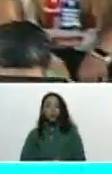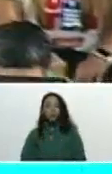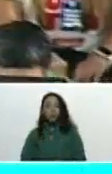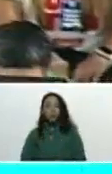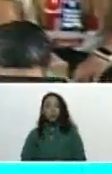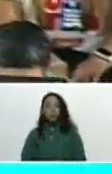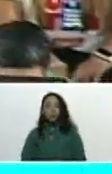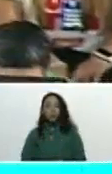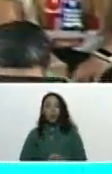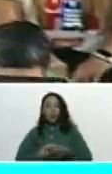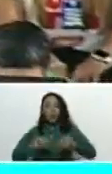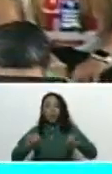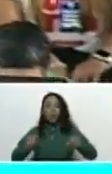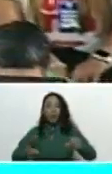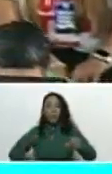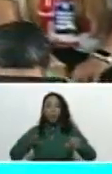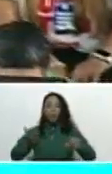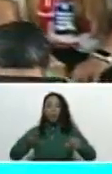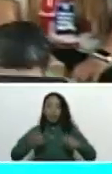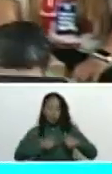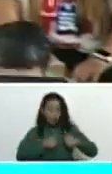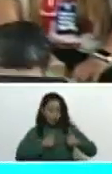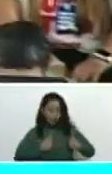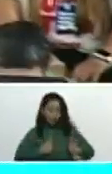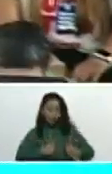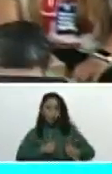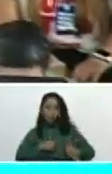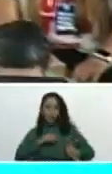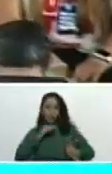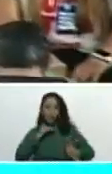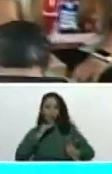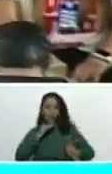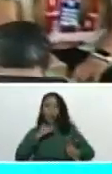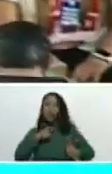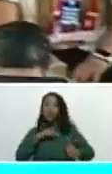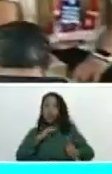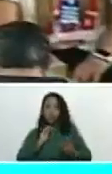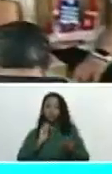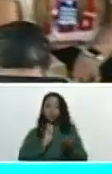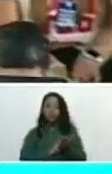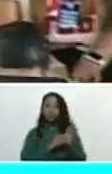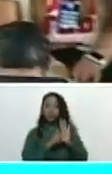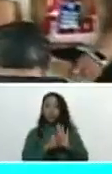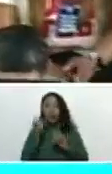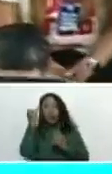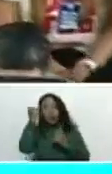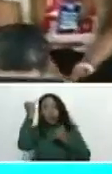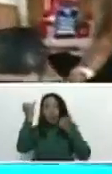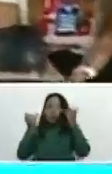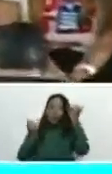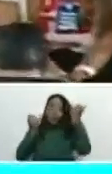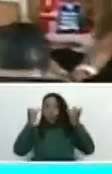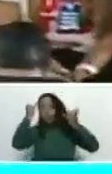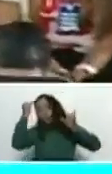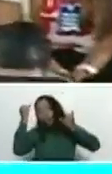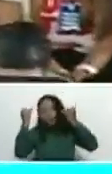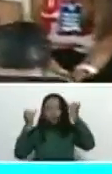en tierra fértil, en corazones fértiles, en mente fértil. Estamos sembrando ideas, ideas,